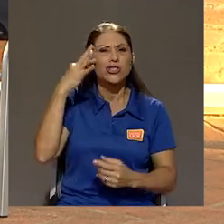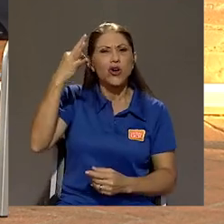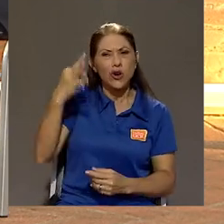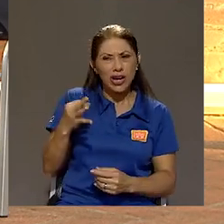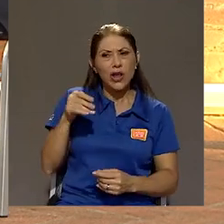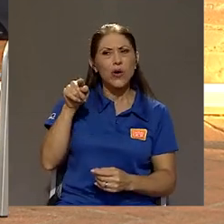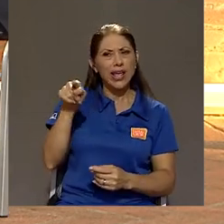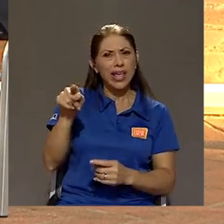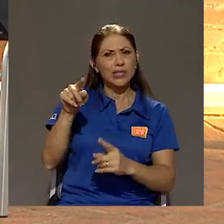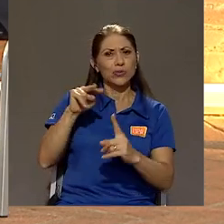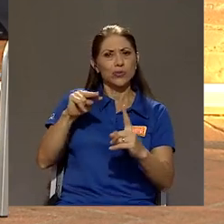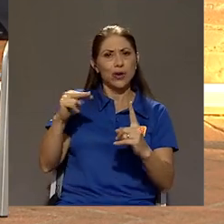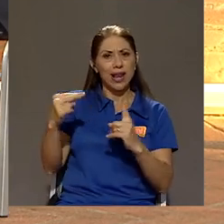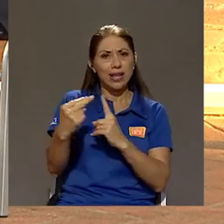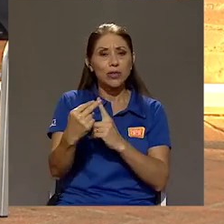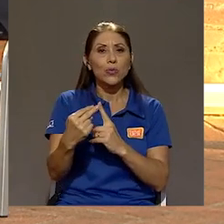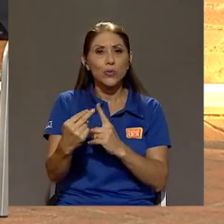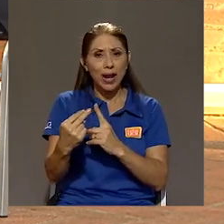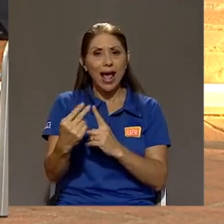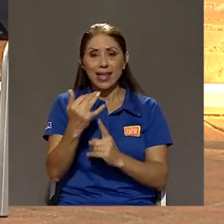una lectura